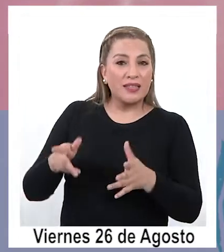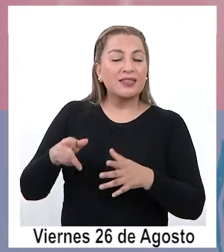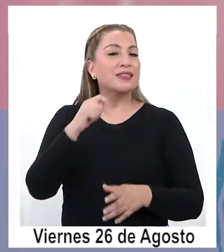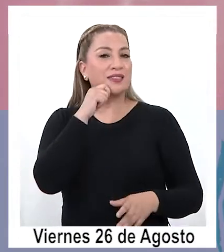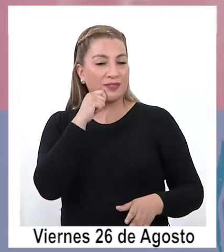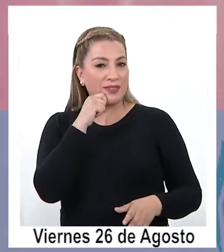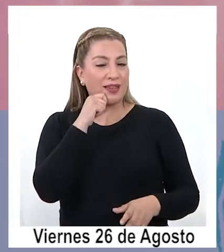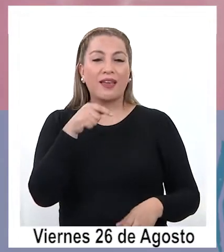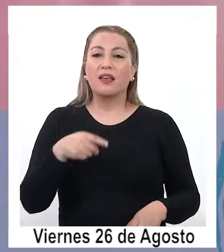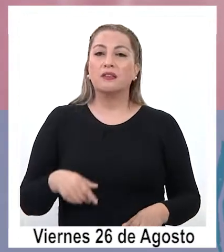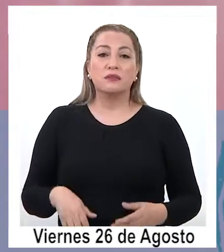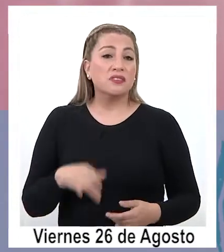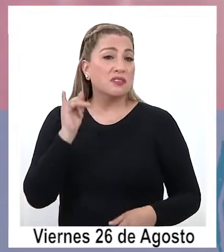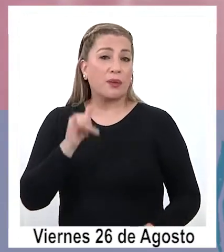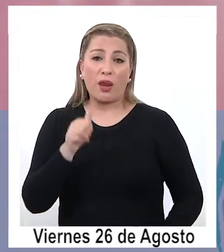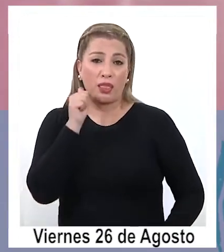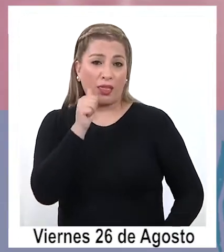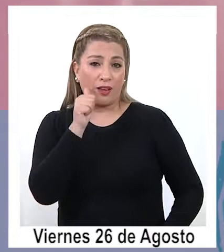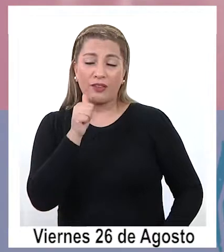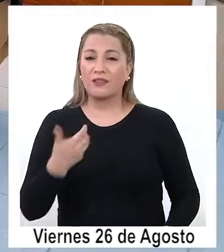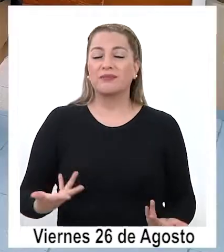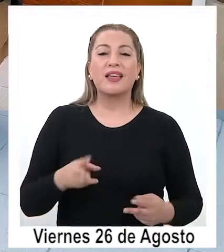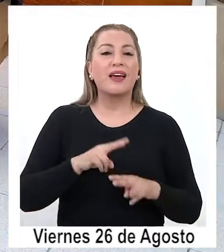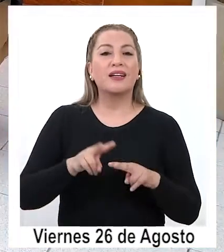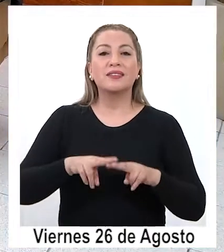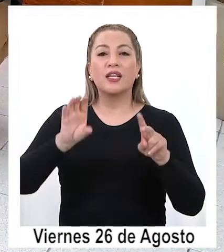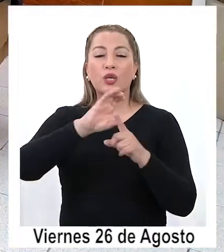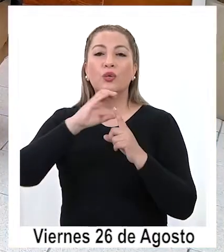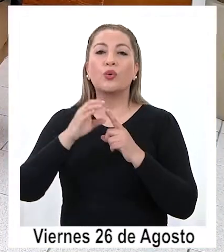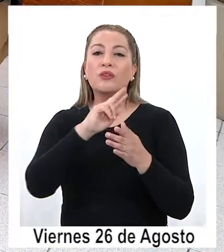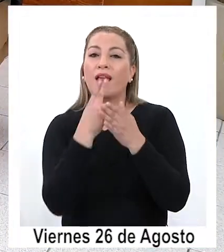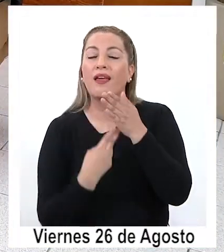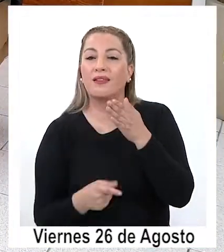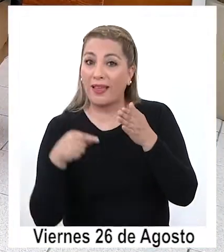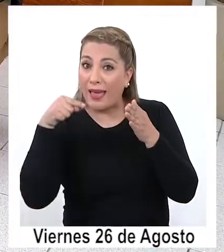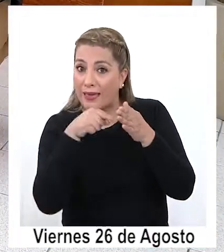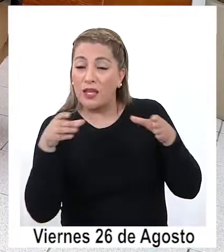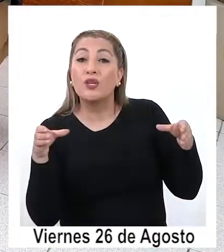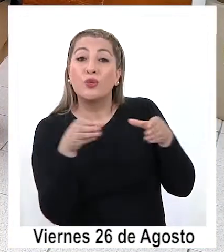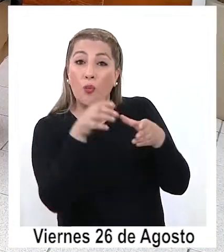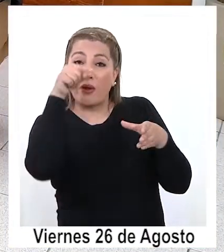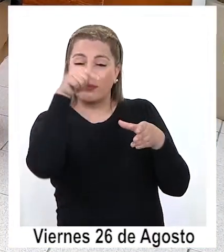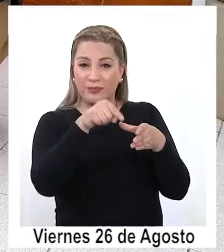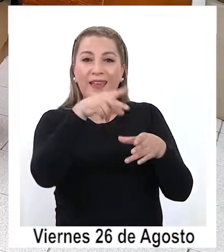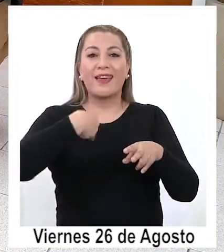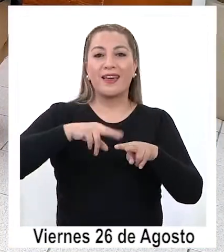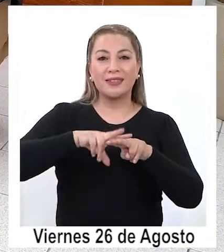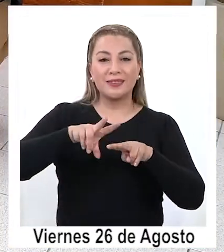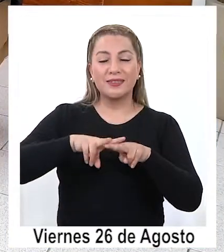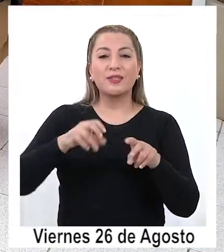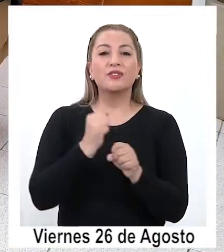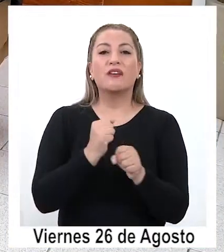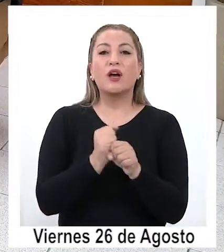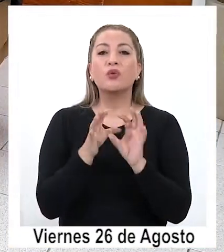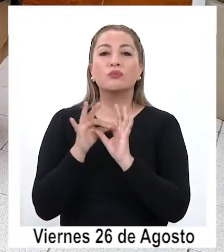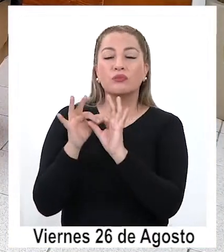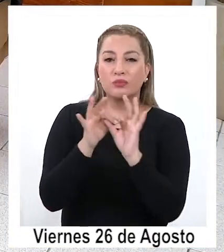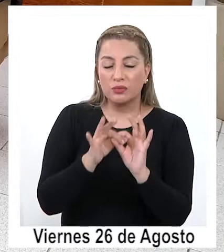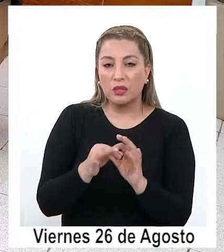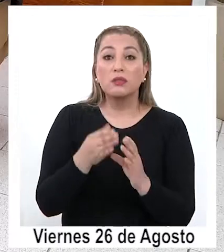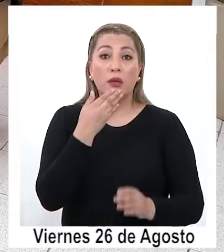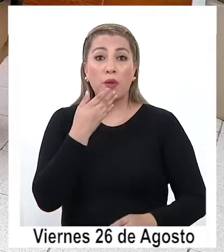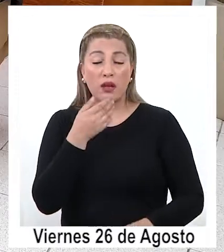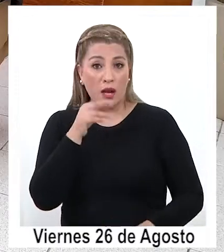es algo que ocurre todo el tiempo en el sector cultural y artístico y ahí hay que hacer un trabajo mancomunado pero también